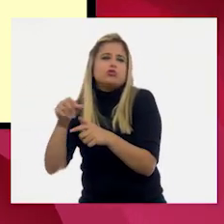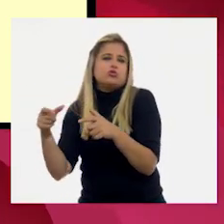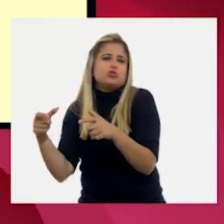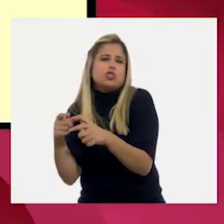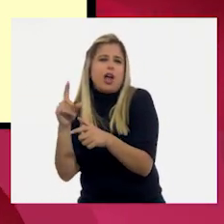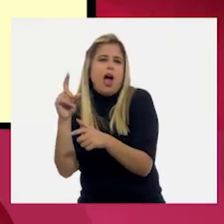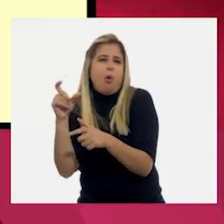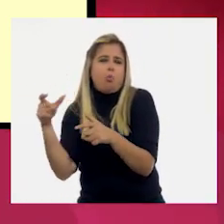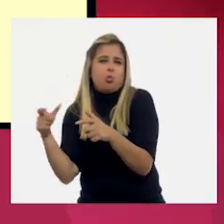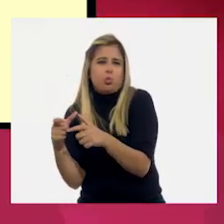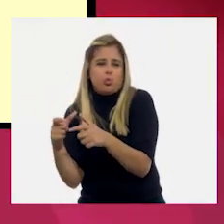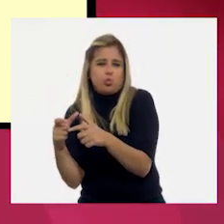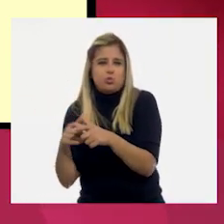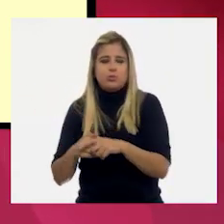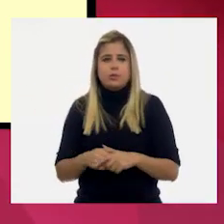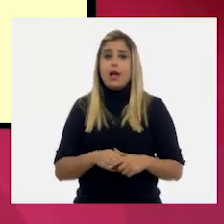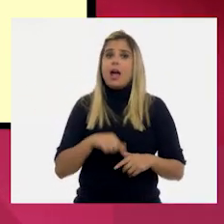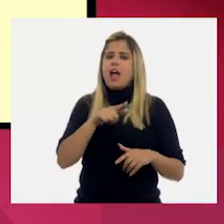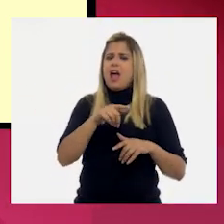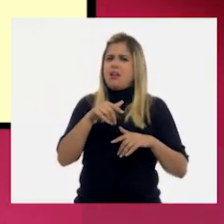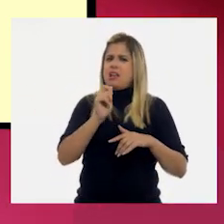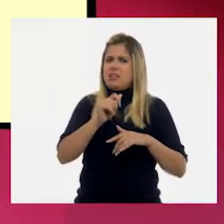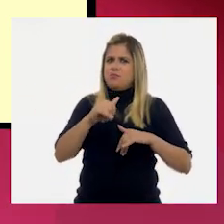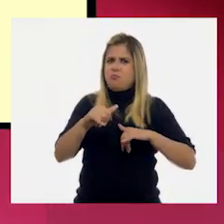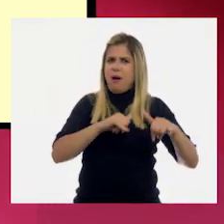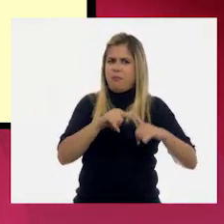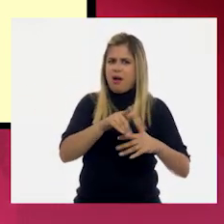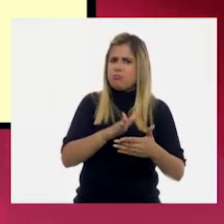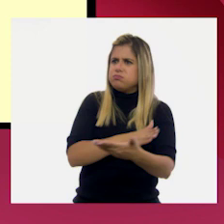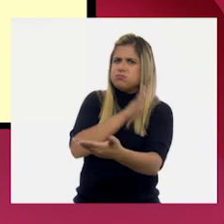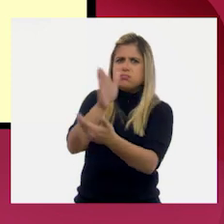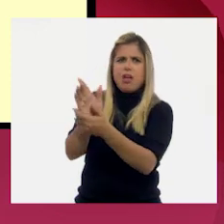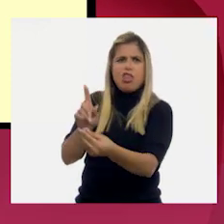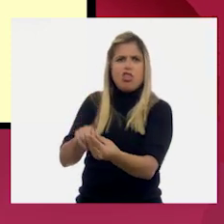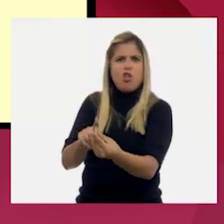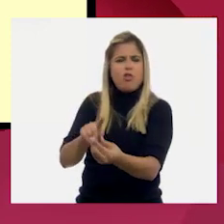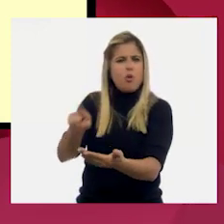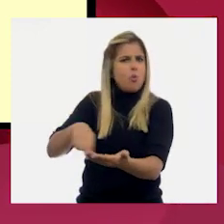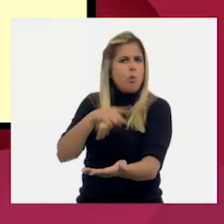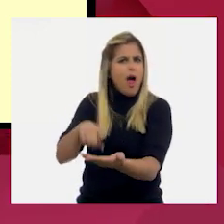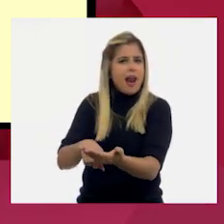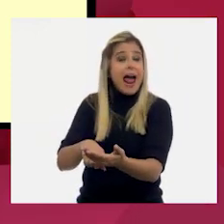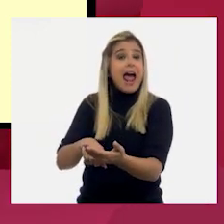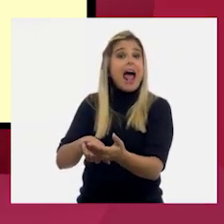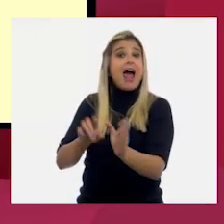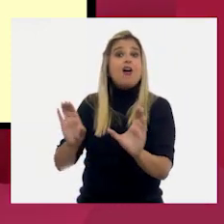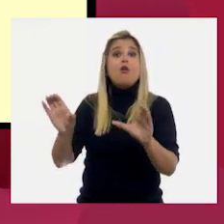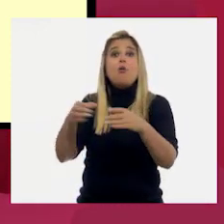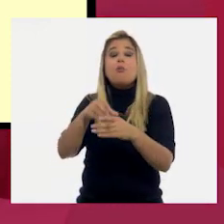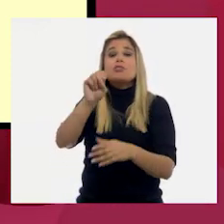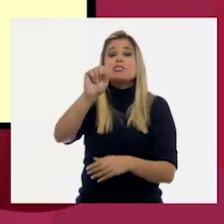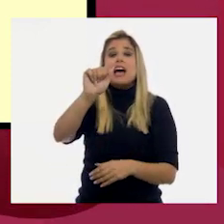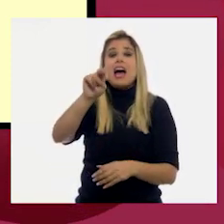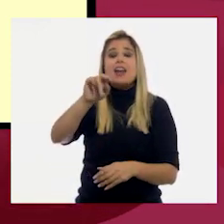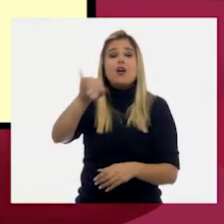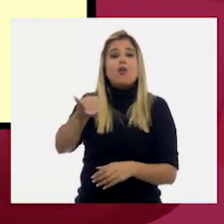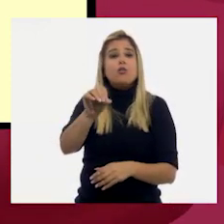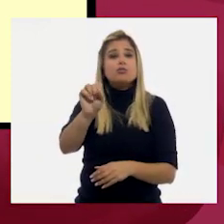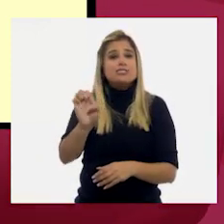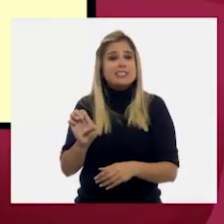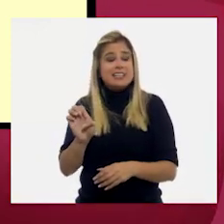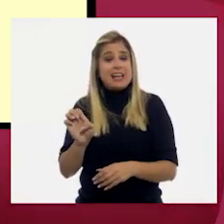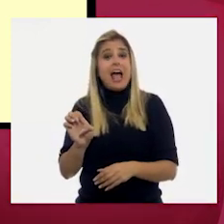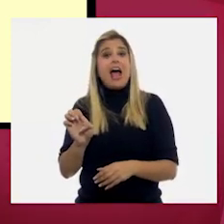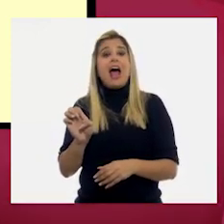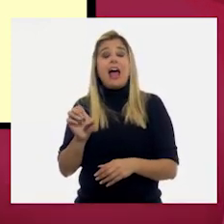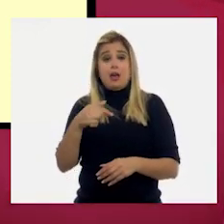chico. Perfecto. ¿Y este croquis de qué lugar es? De la comunidad de San José. Entonces, si